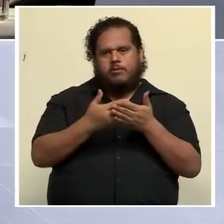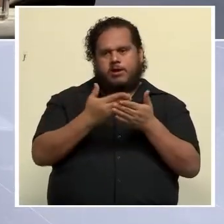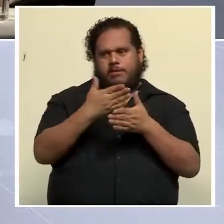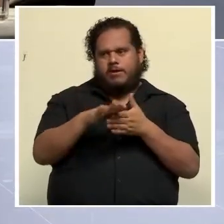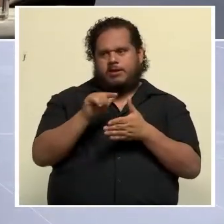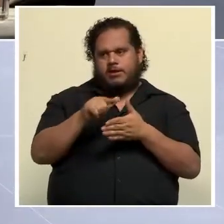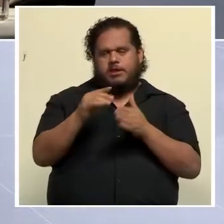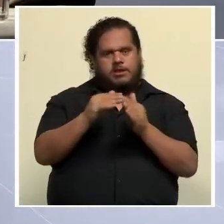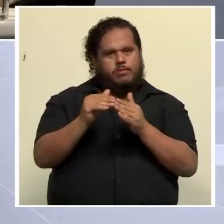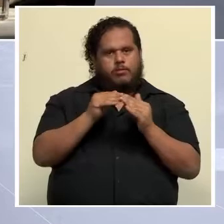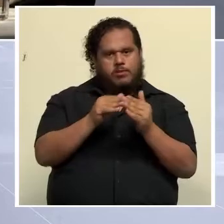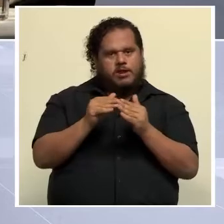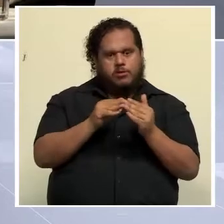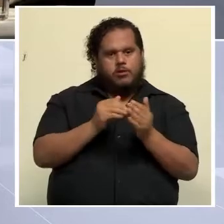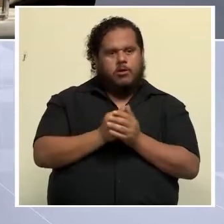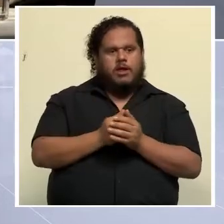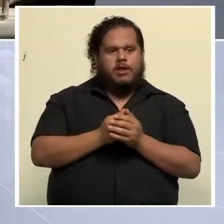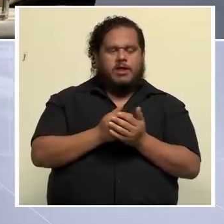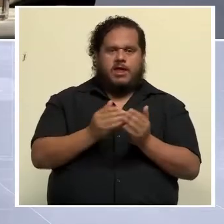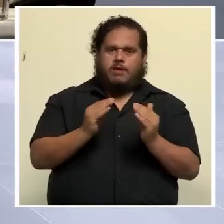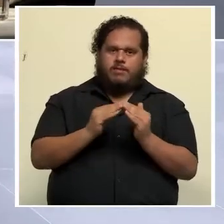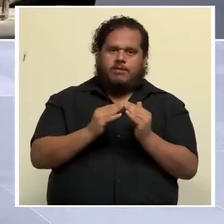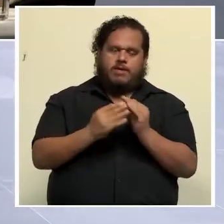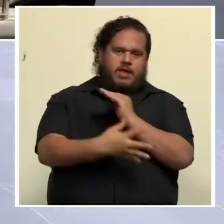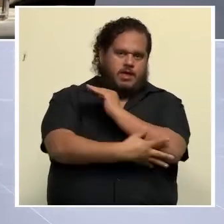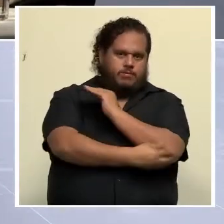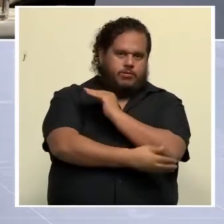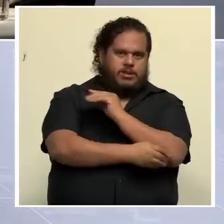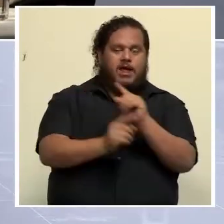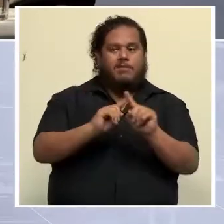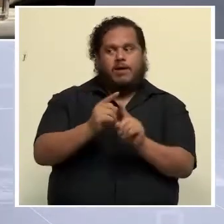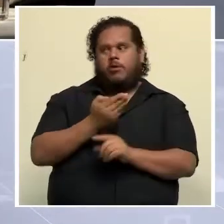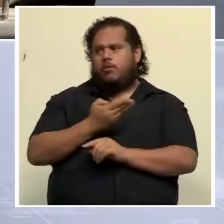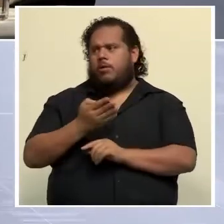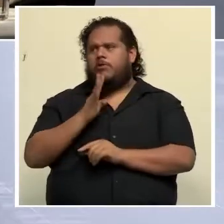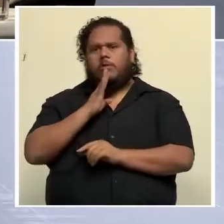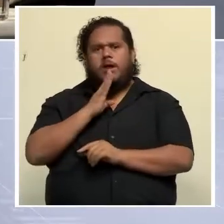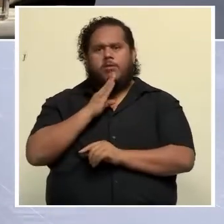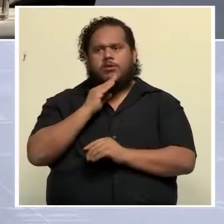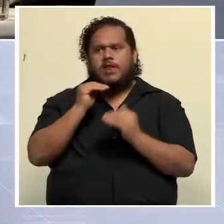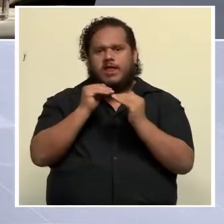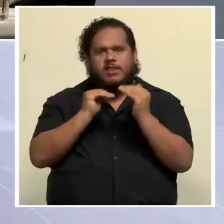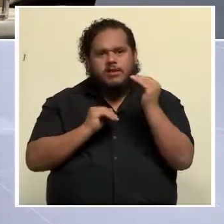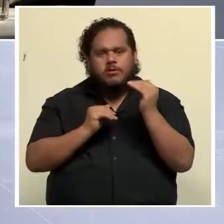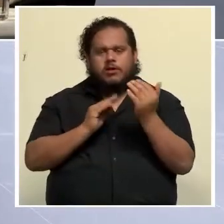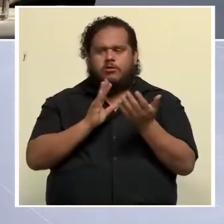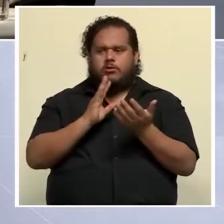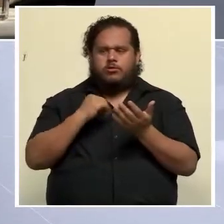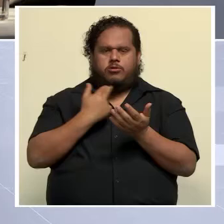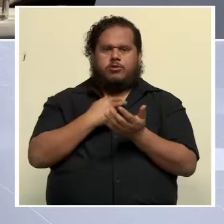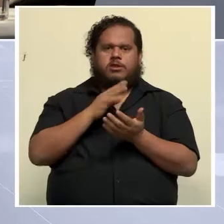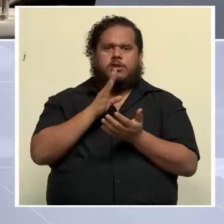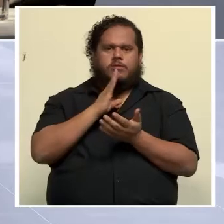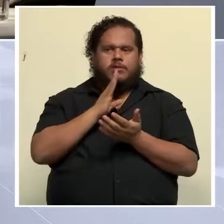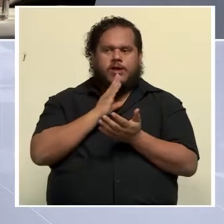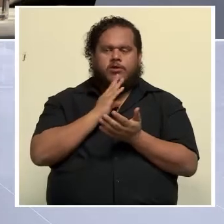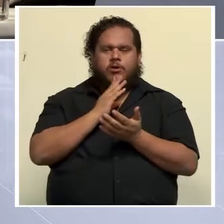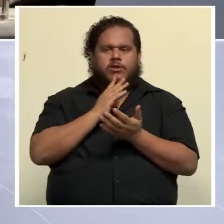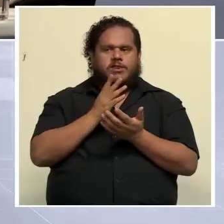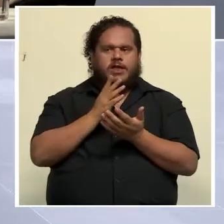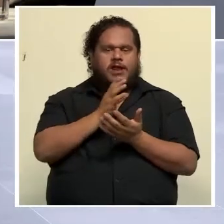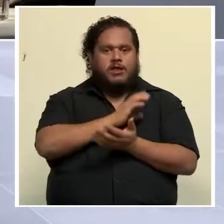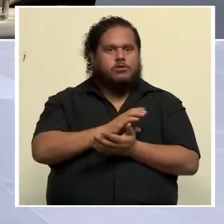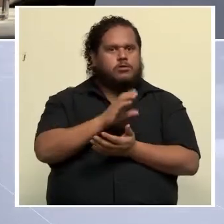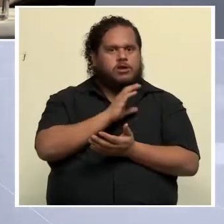esta población que vive en condición de pobreza, pero cuando hablamos de desigualdad estamos hablando de la pauperización de las condiciones